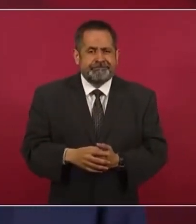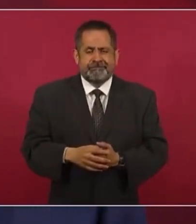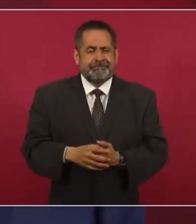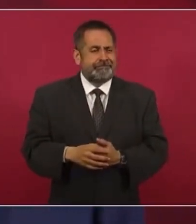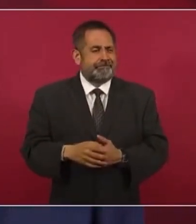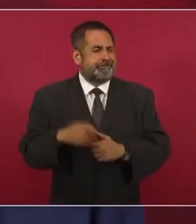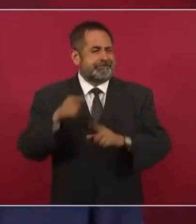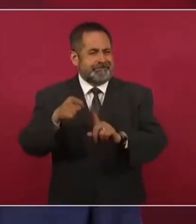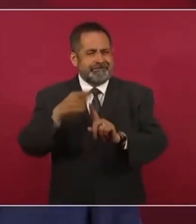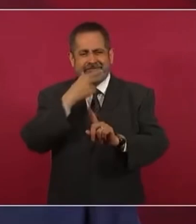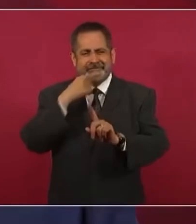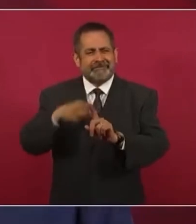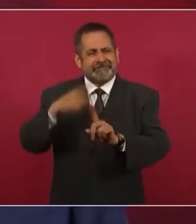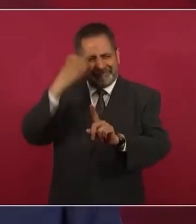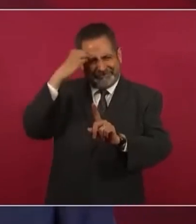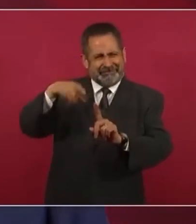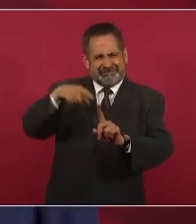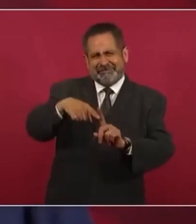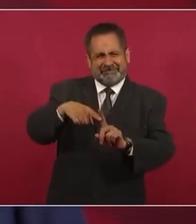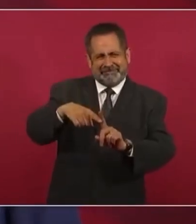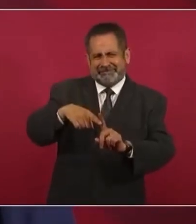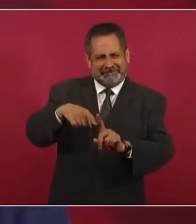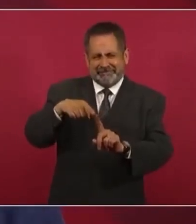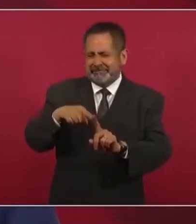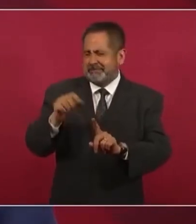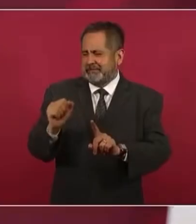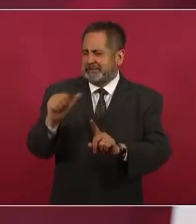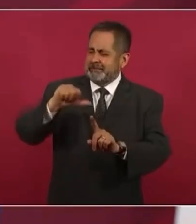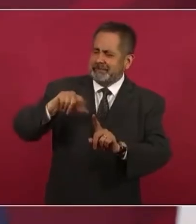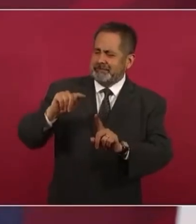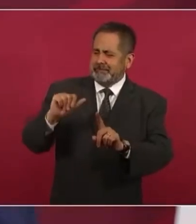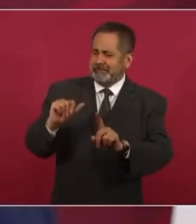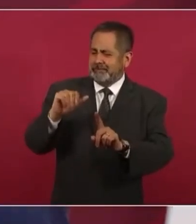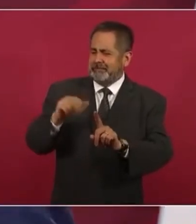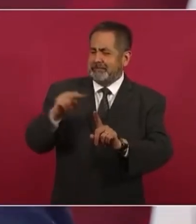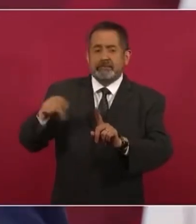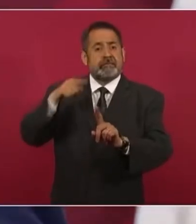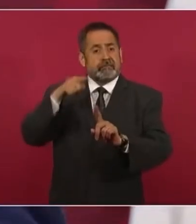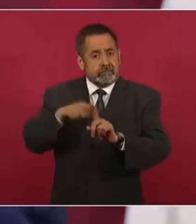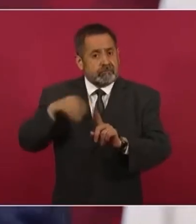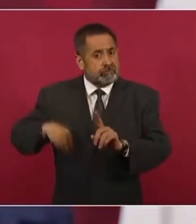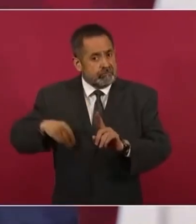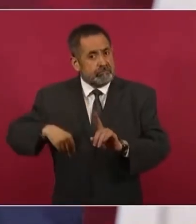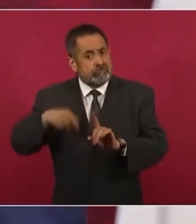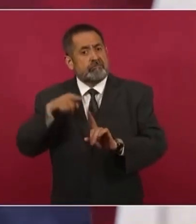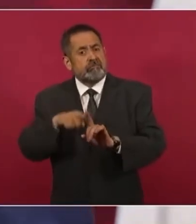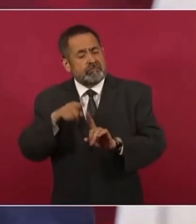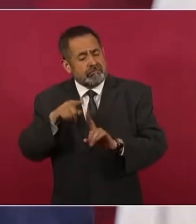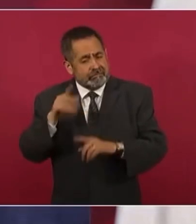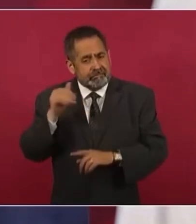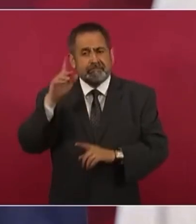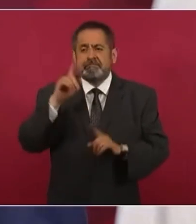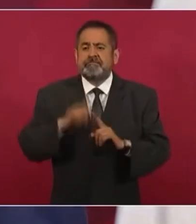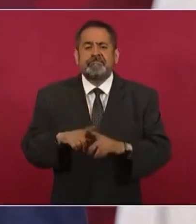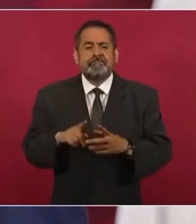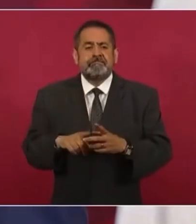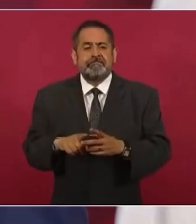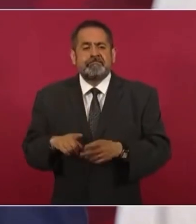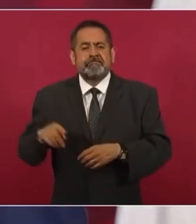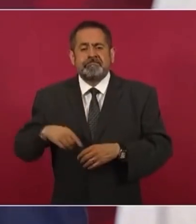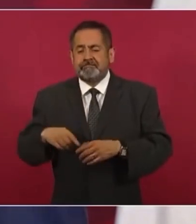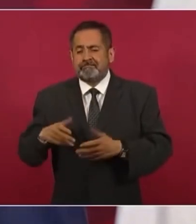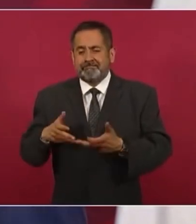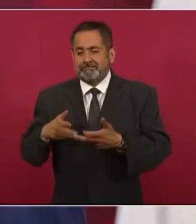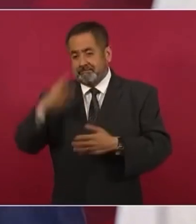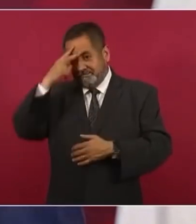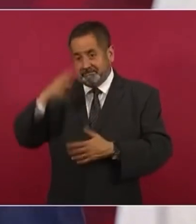este tirano había provocado el que nos arrebataran más de